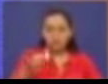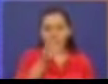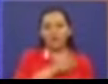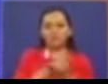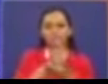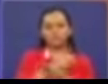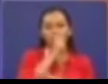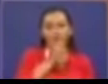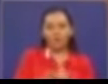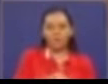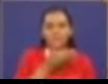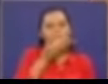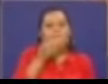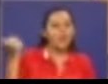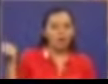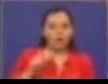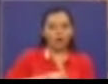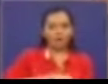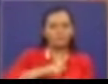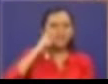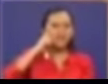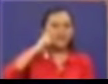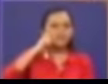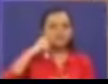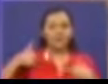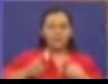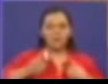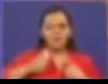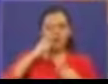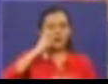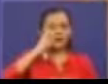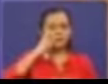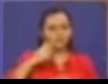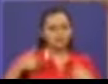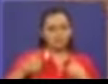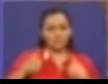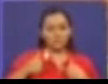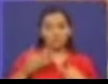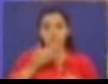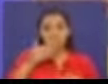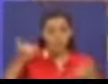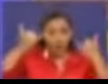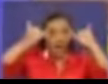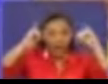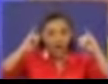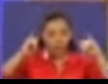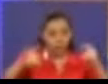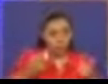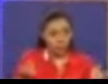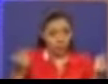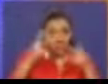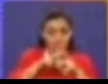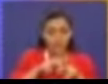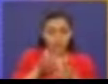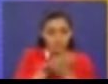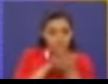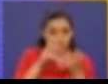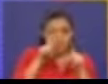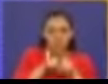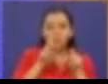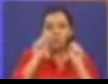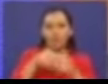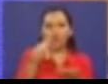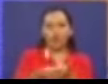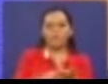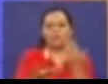accedan al mejor ganado y verán que después solito, mejor ganado, más ingresos, pueden seguir comprando el mejor ganado. ¿Sí me explico?